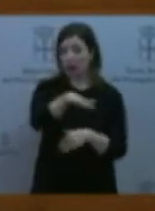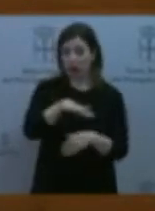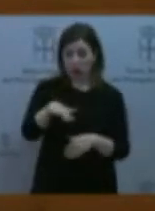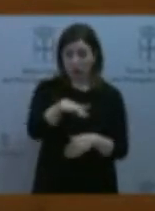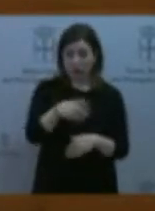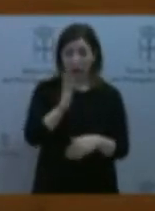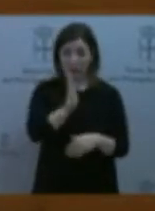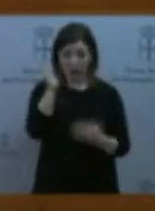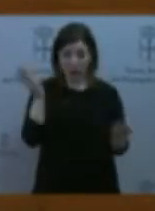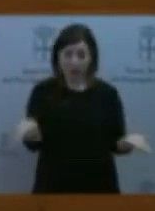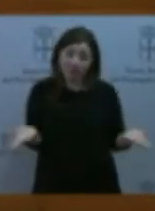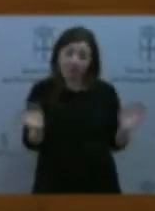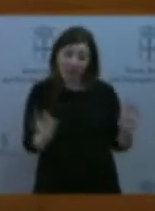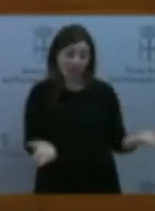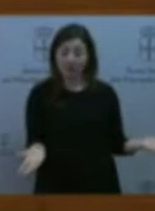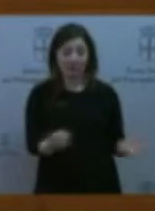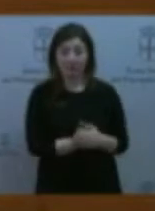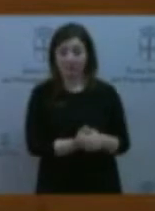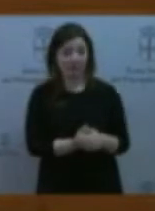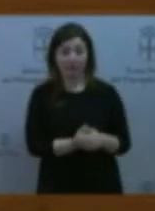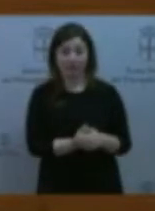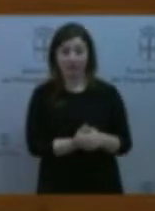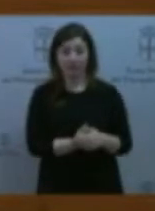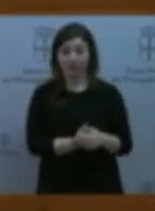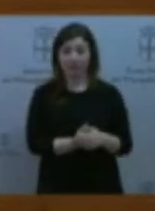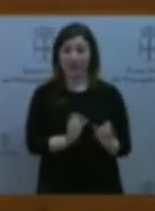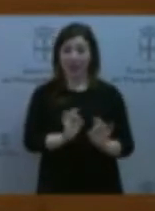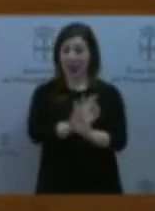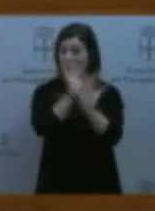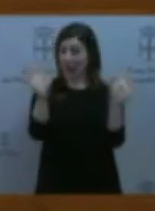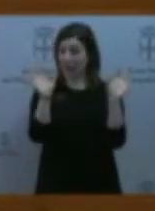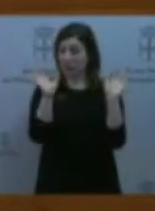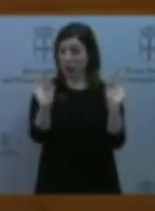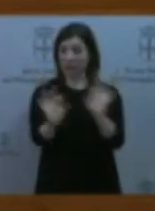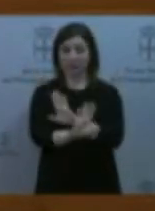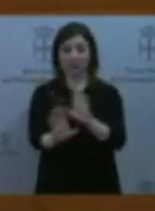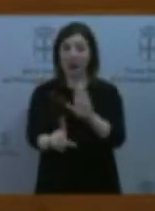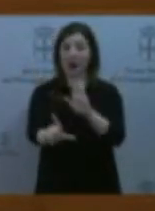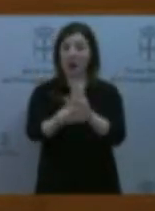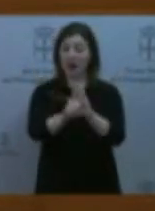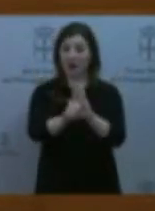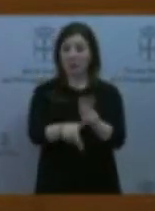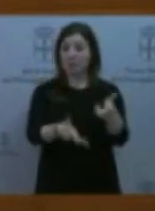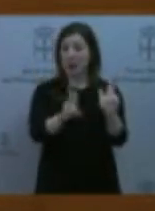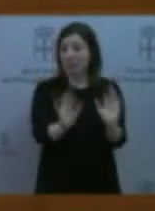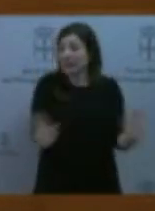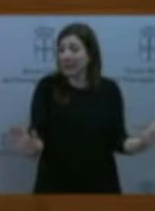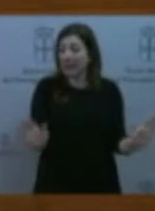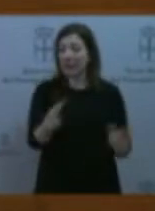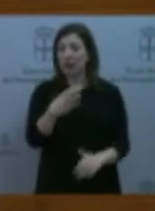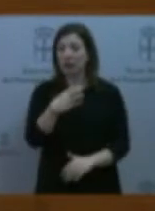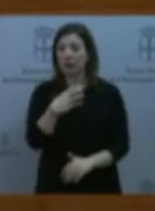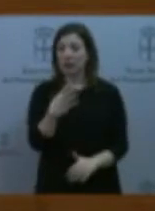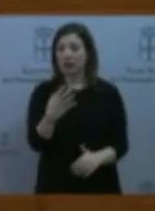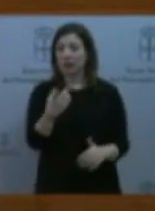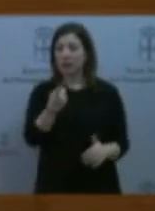Eso ya está clarísimo. Esta ley lo permite y no vamos a andar entre el blanco y el negro.